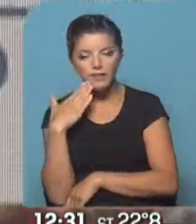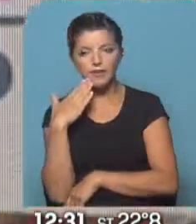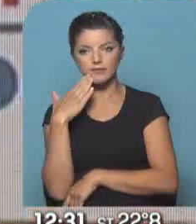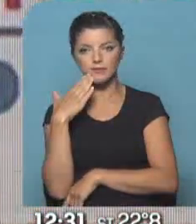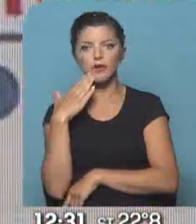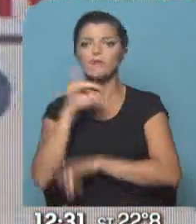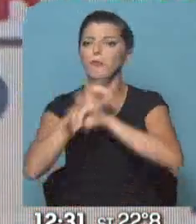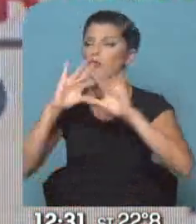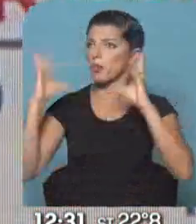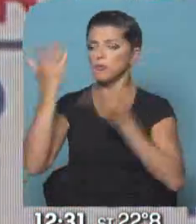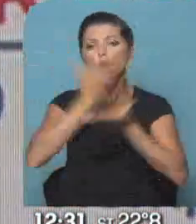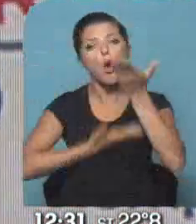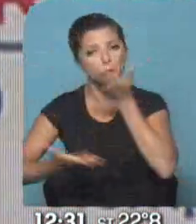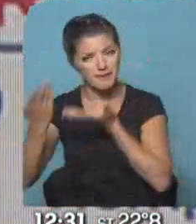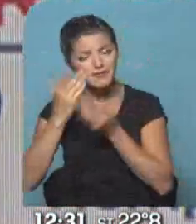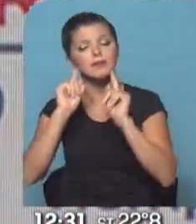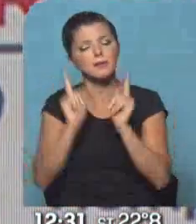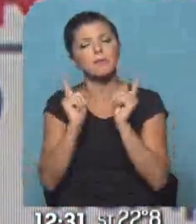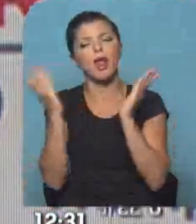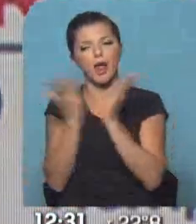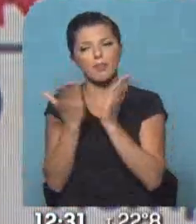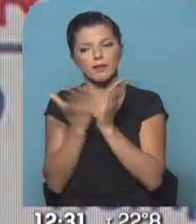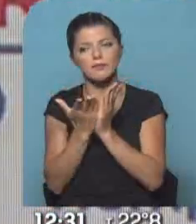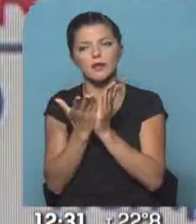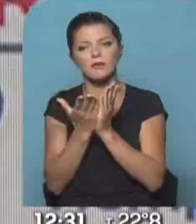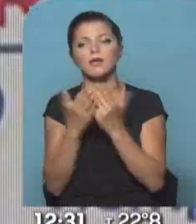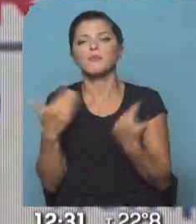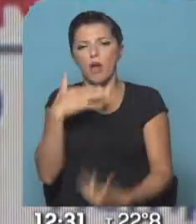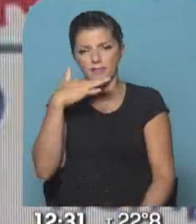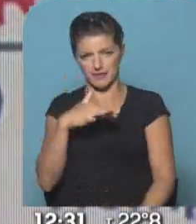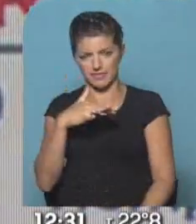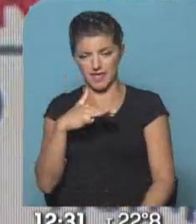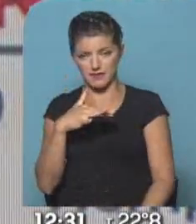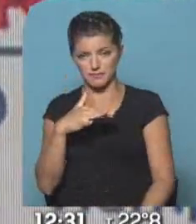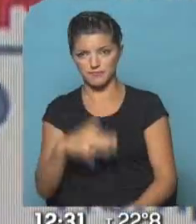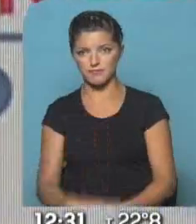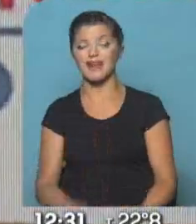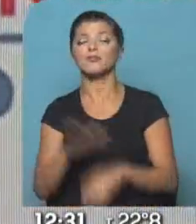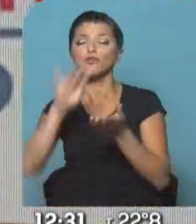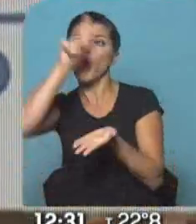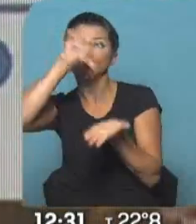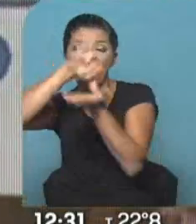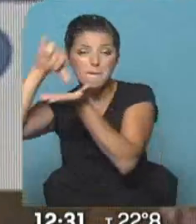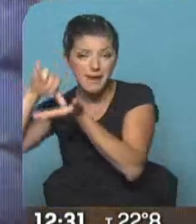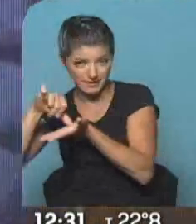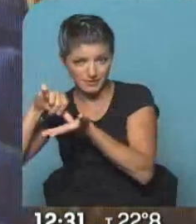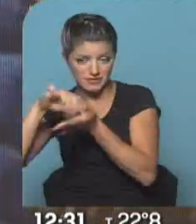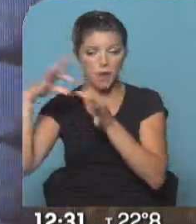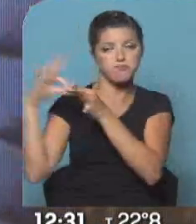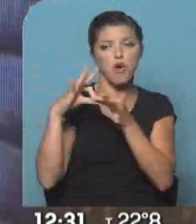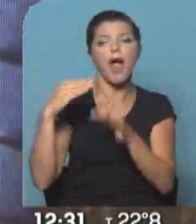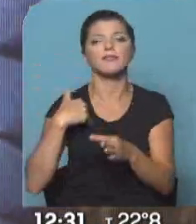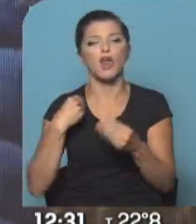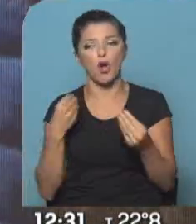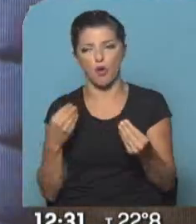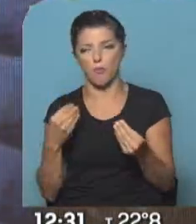mundo, compartiendo las noticias y analizándolas para tratar de entender qué de todo aquello que pasa por fuera de nuestras fronteras tiene que ver con